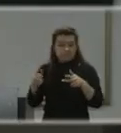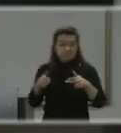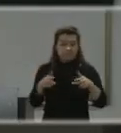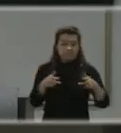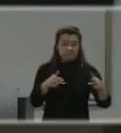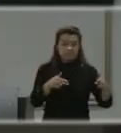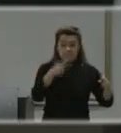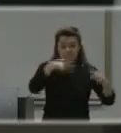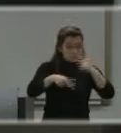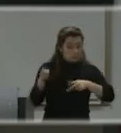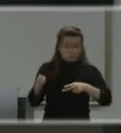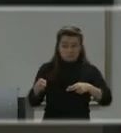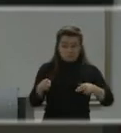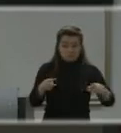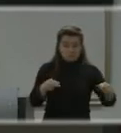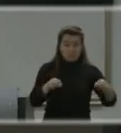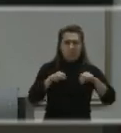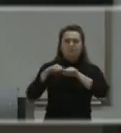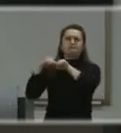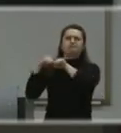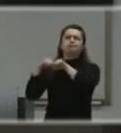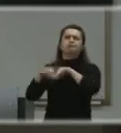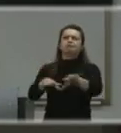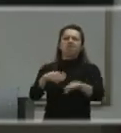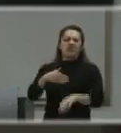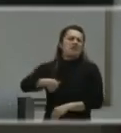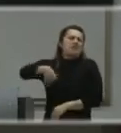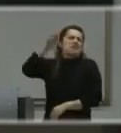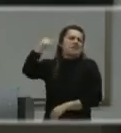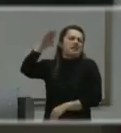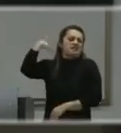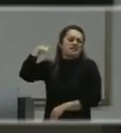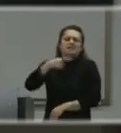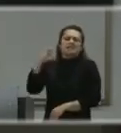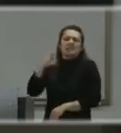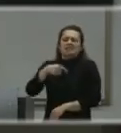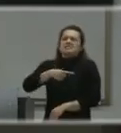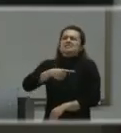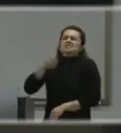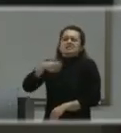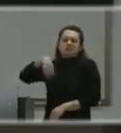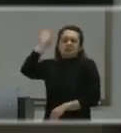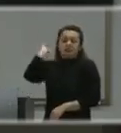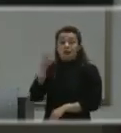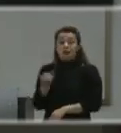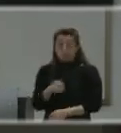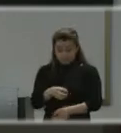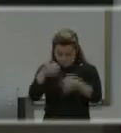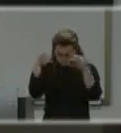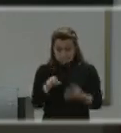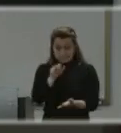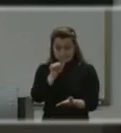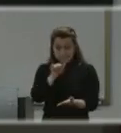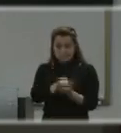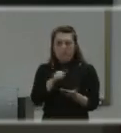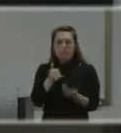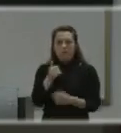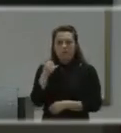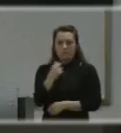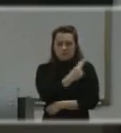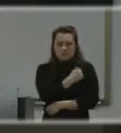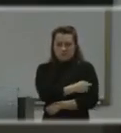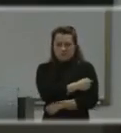con discapacidad y sistemáticamente ha existido desde hace cientos de años. Digamos, se institucionalizó con los nazis, que tenían